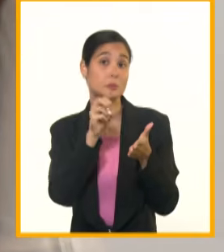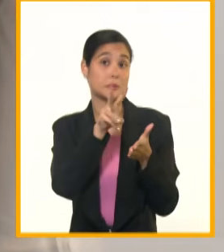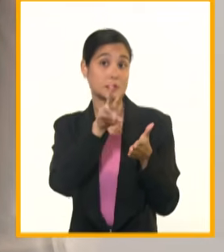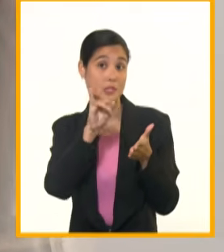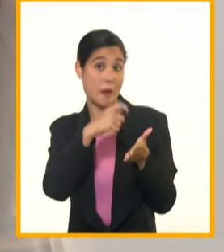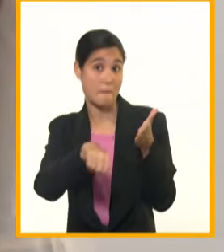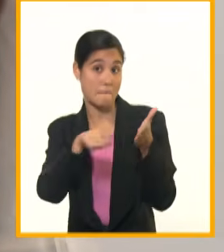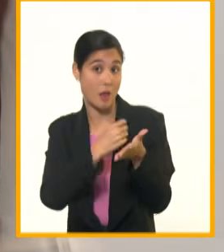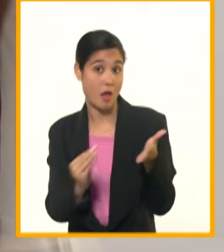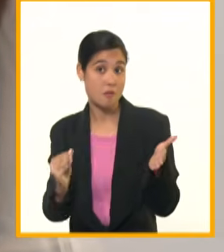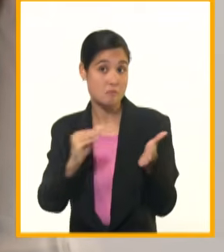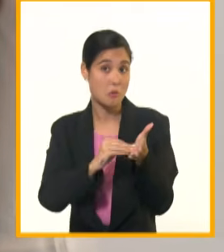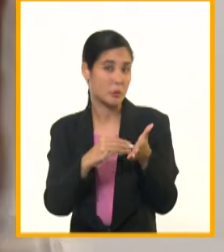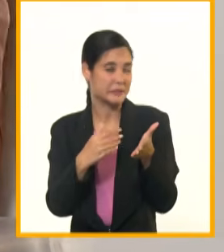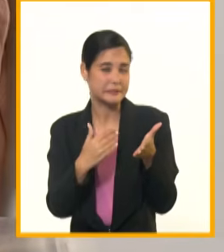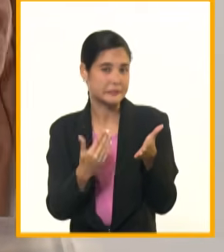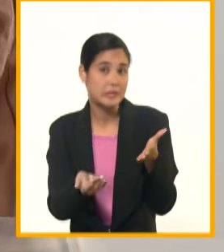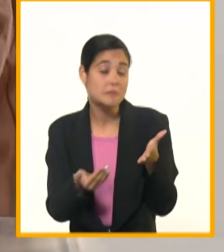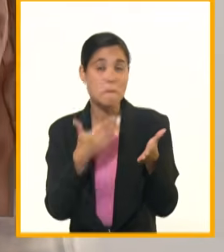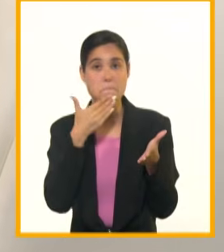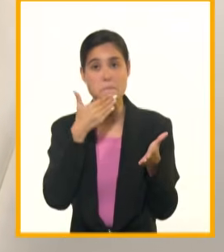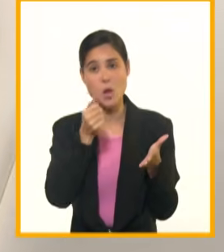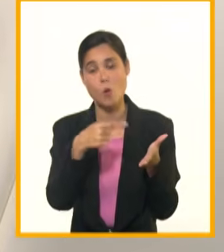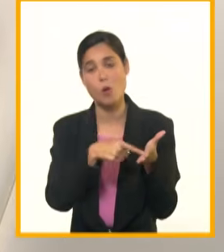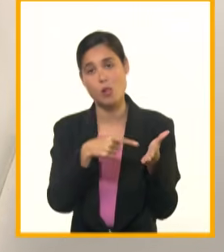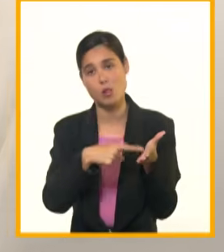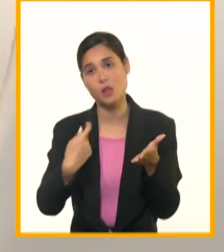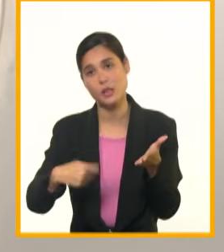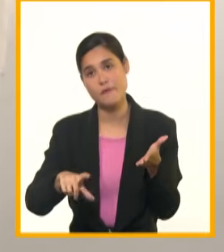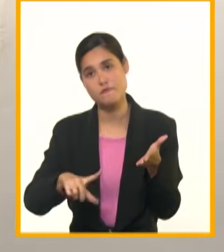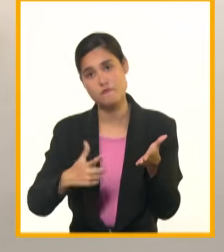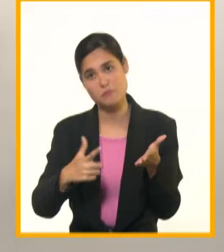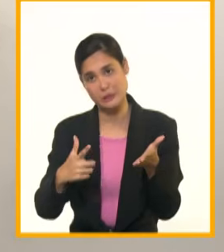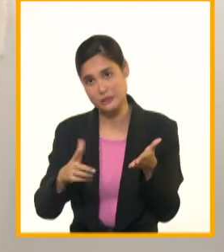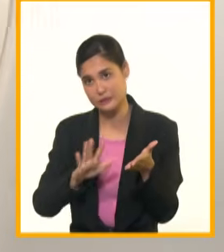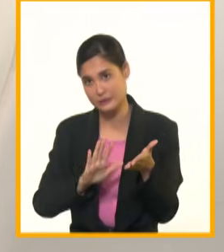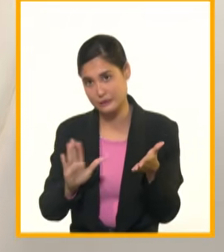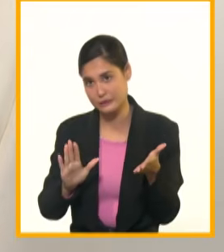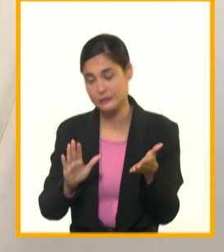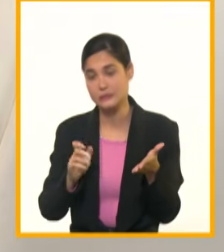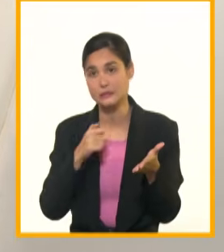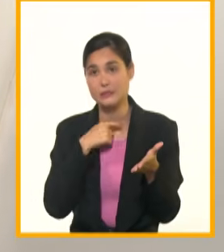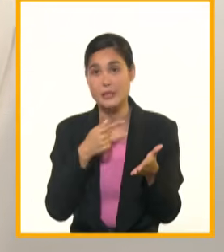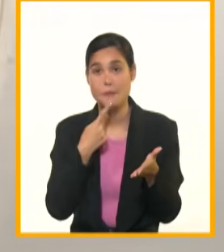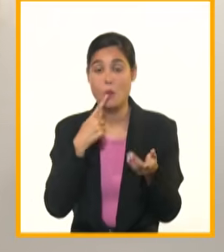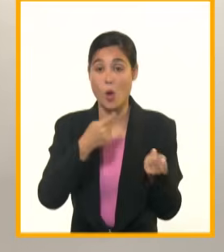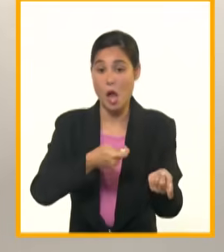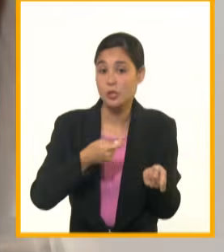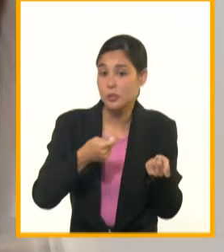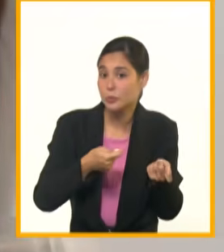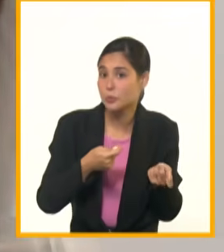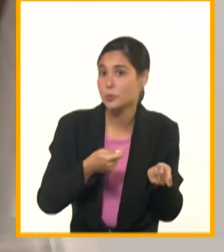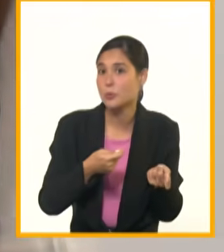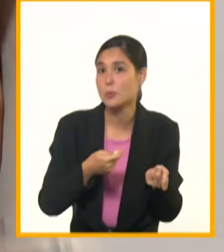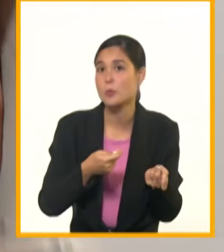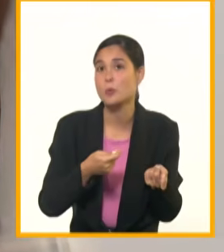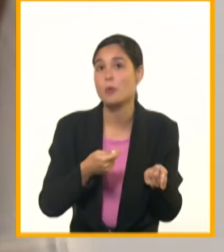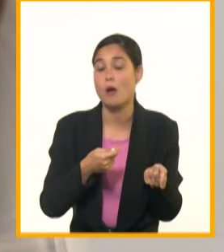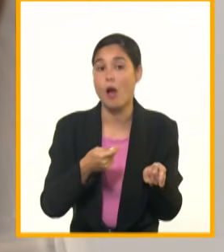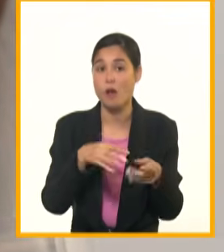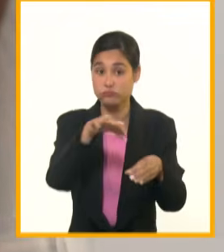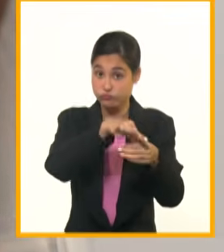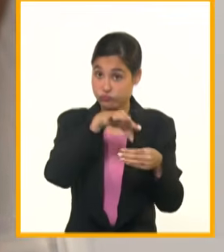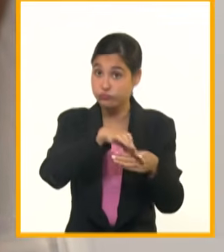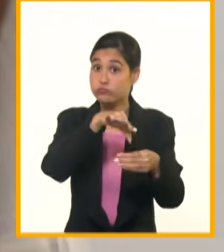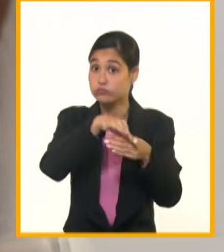planificado y se ha organizado para que sea un año mejor en la zafra, en la agricultura, de la otra agricultura, la agricultura cañera, y también la provincia tiene un